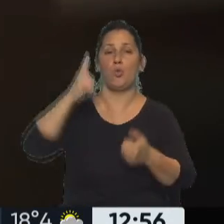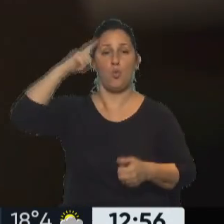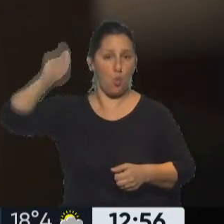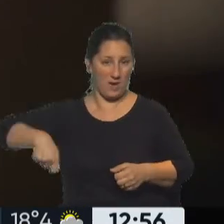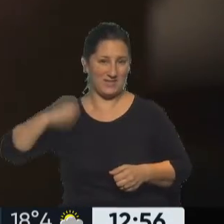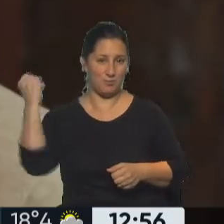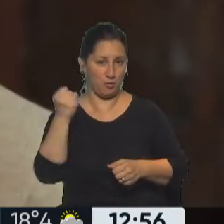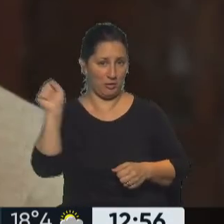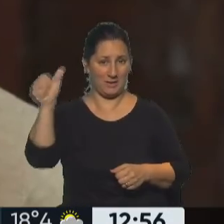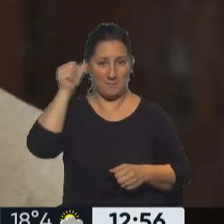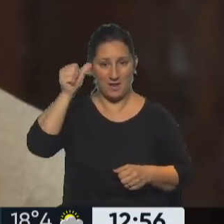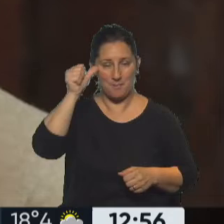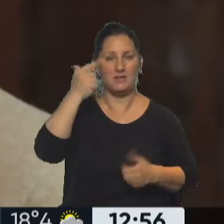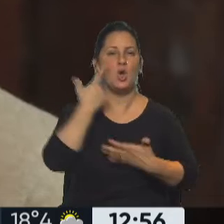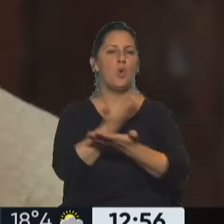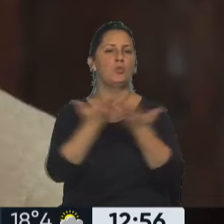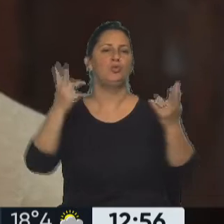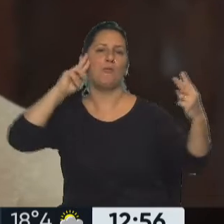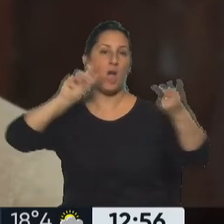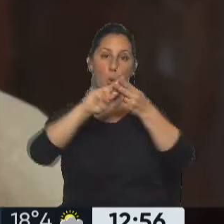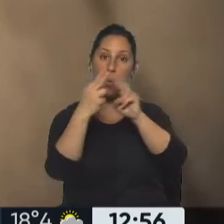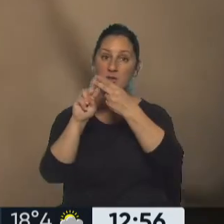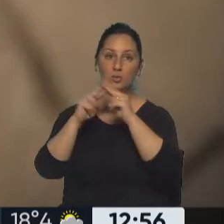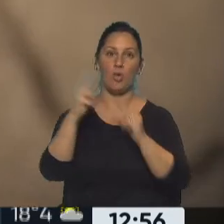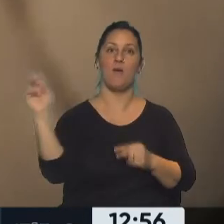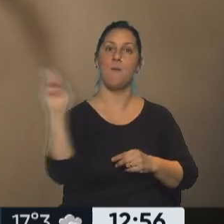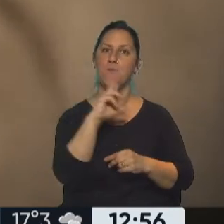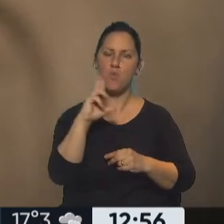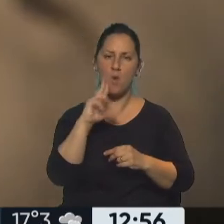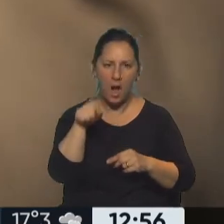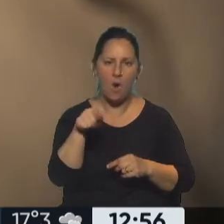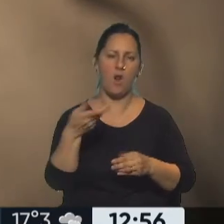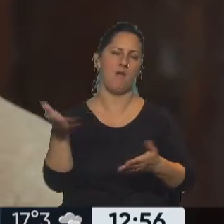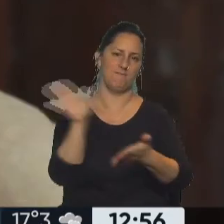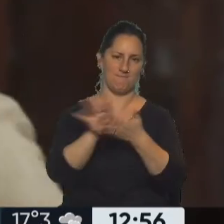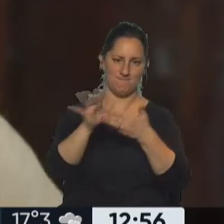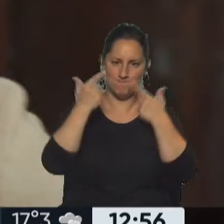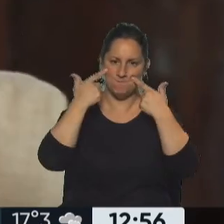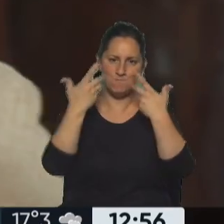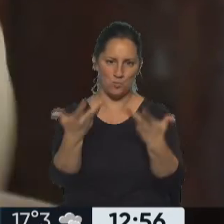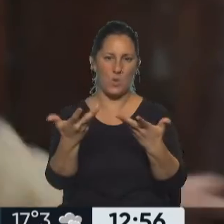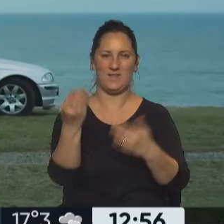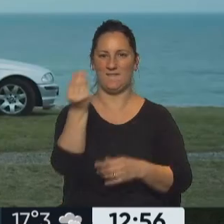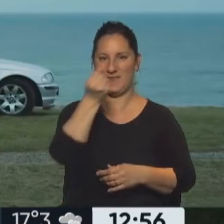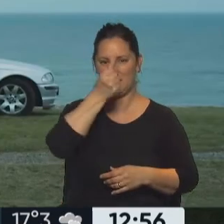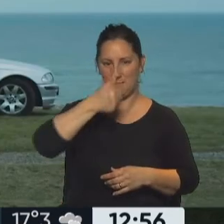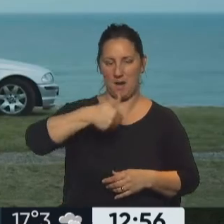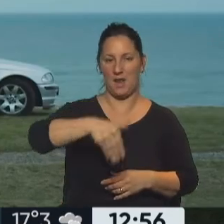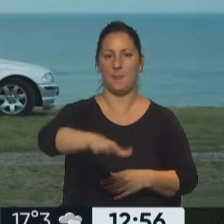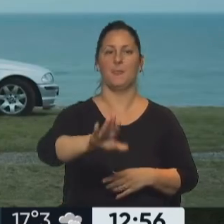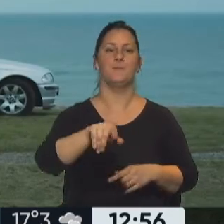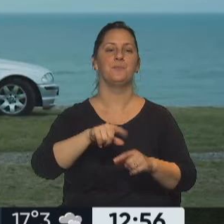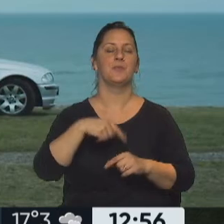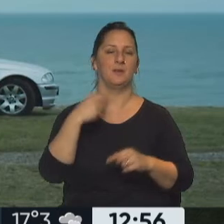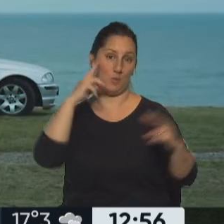esto que salió a la luz en el marco de un encuentro de mujeres y que ahora se revalida también en este fin de semana que es el otro encuentro